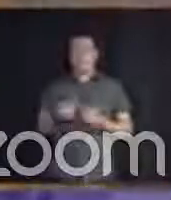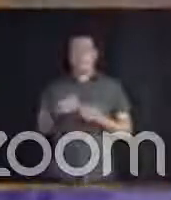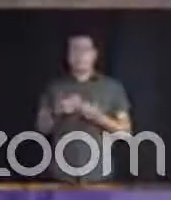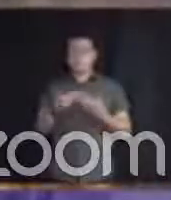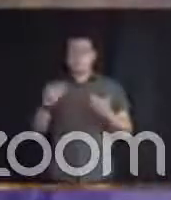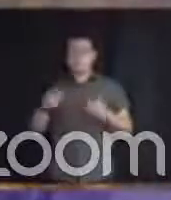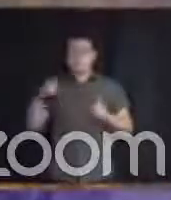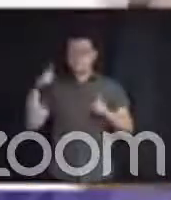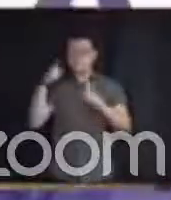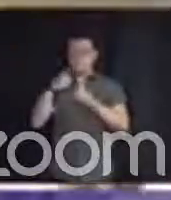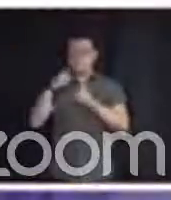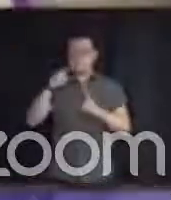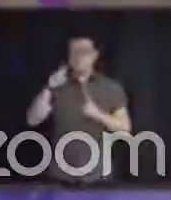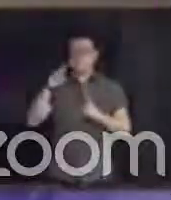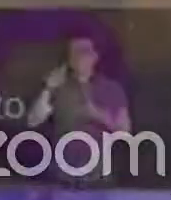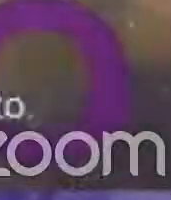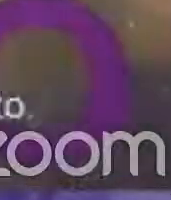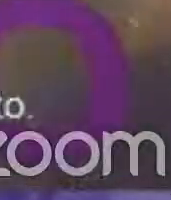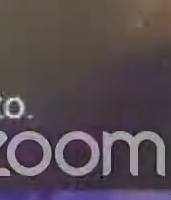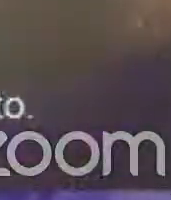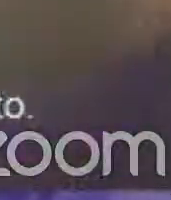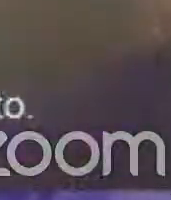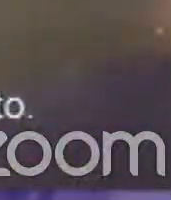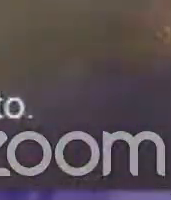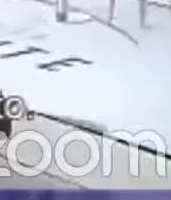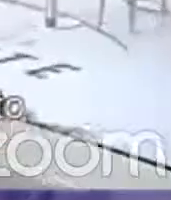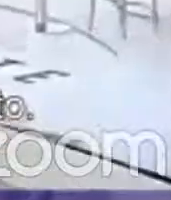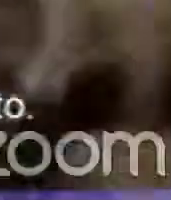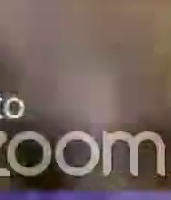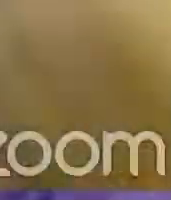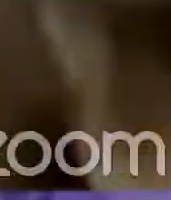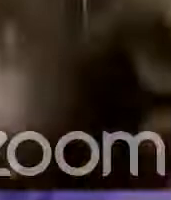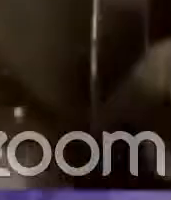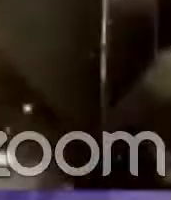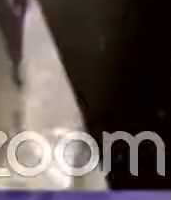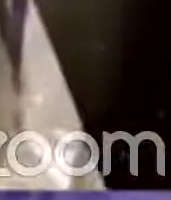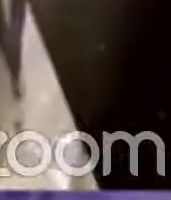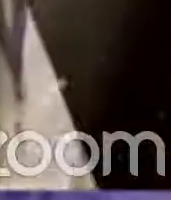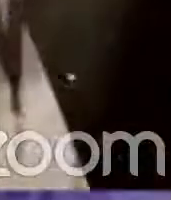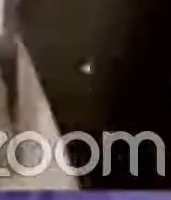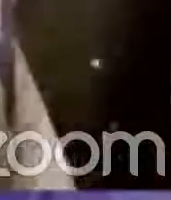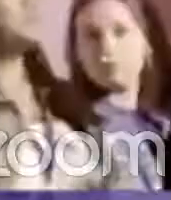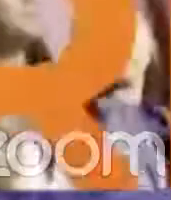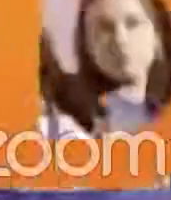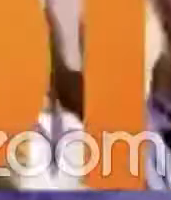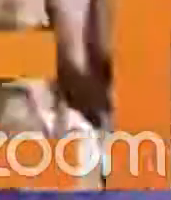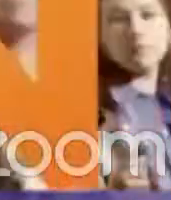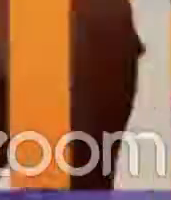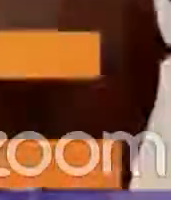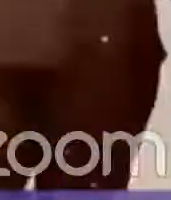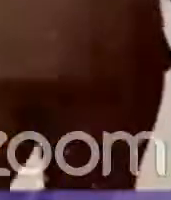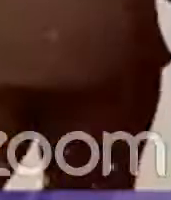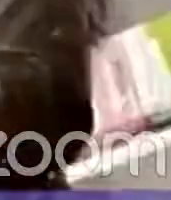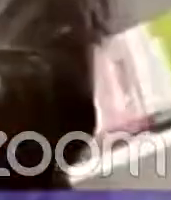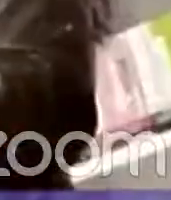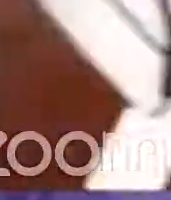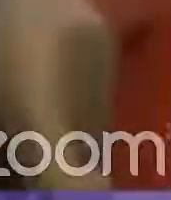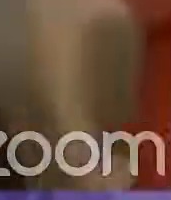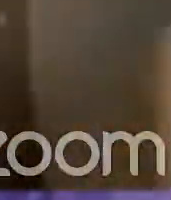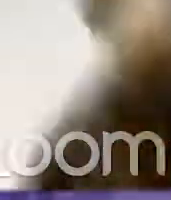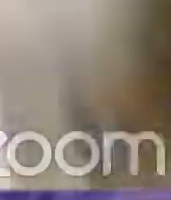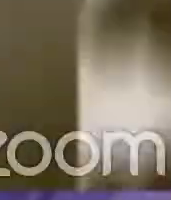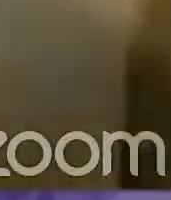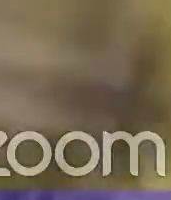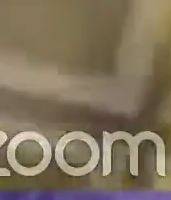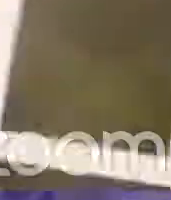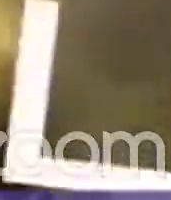Es hora de que te propongas nuevos retos, porque has alcanzado uno más en el camino al éxito. Estamos seguros